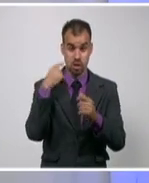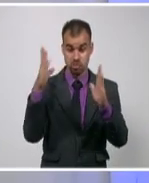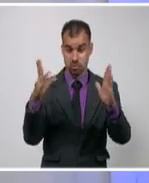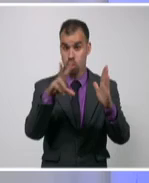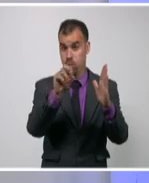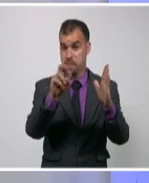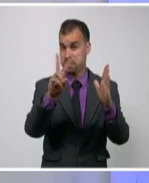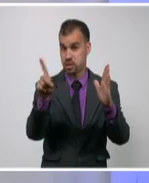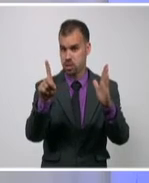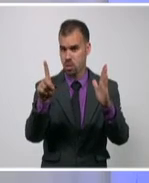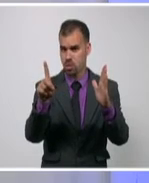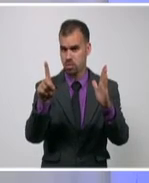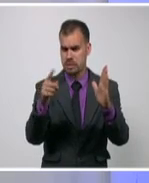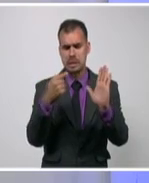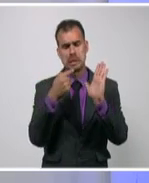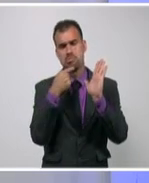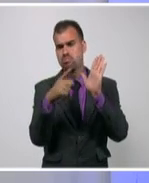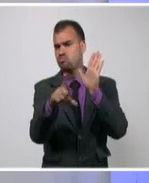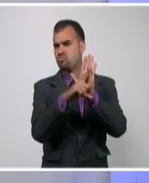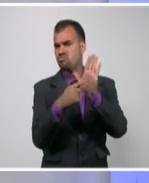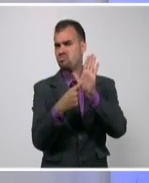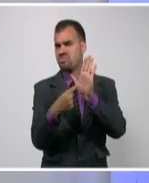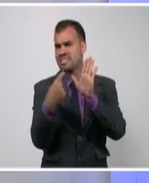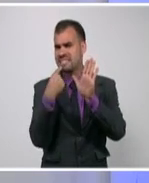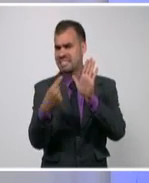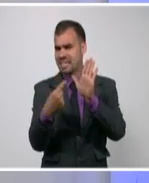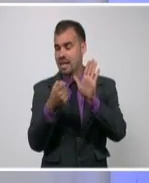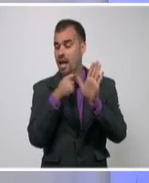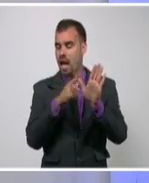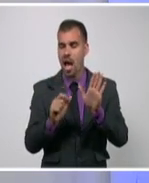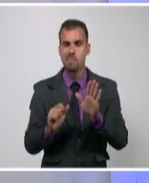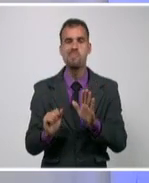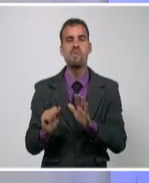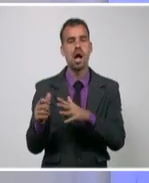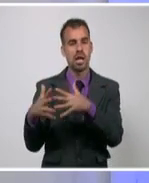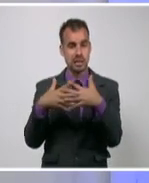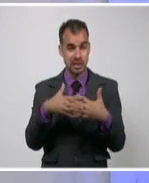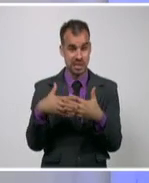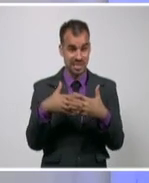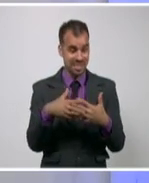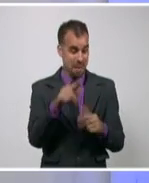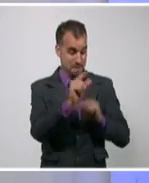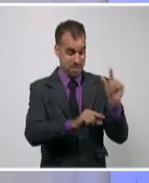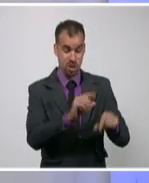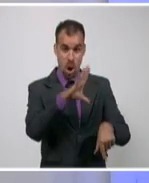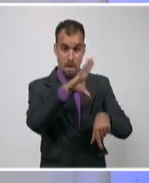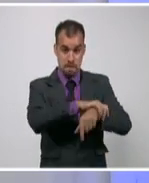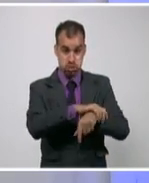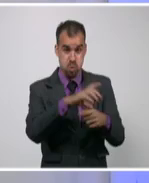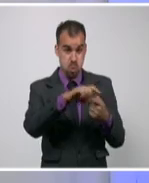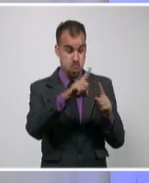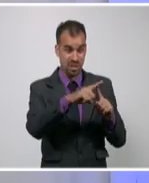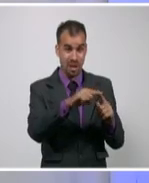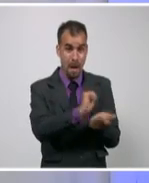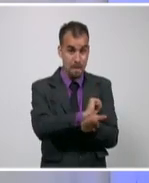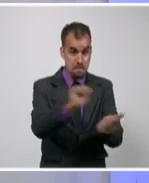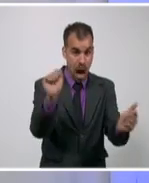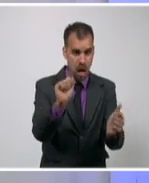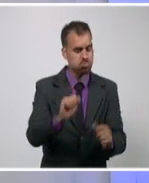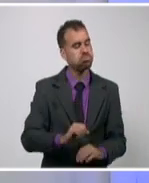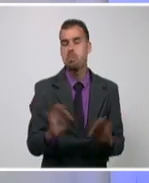fondos federales para la transferencia a Estados Unidos o la liberación de personas detenidas en la cárcel de la base de